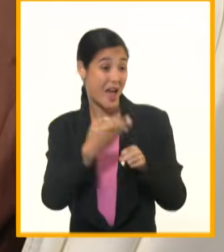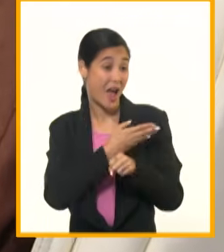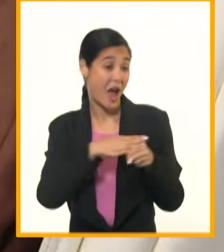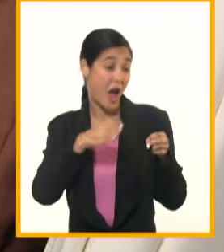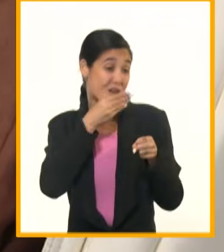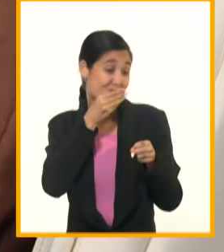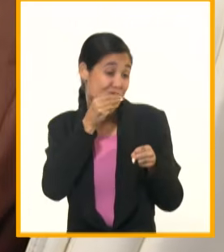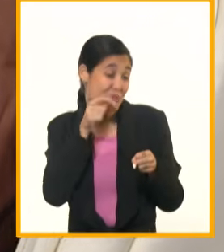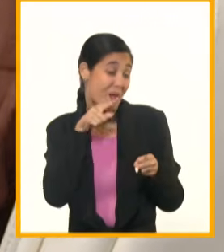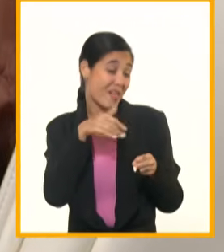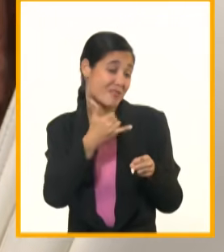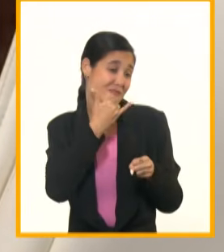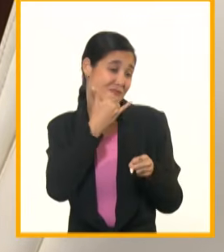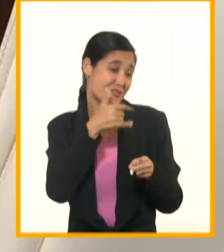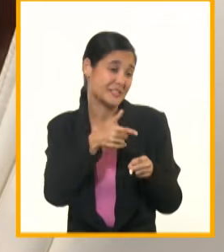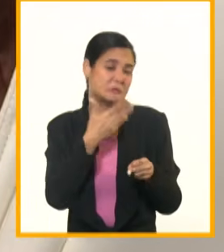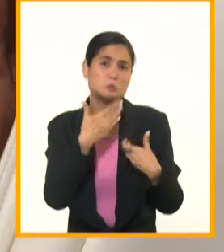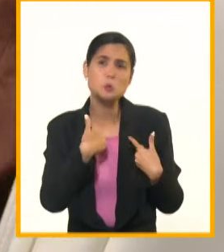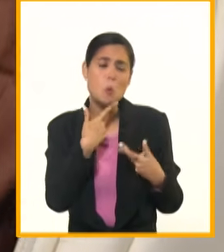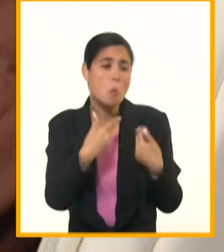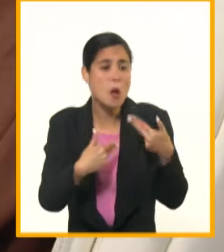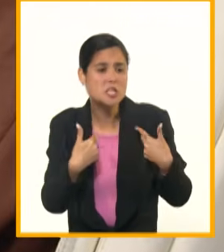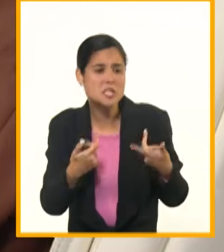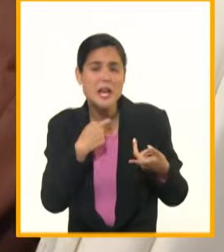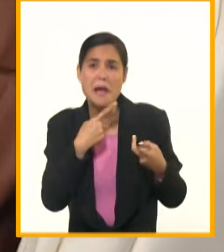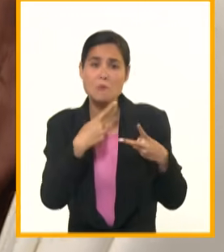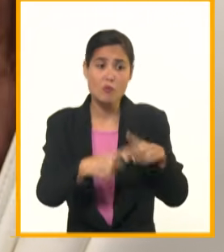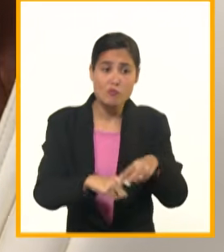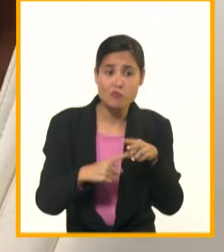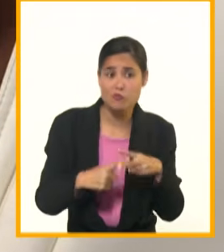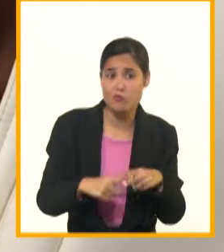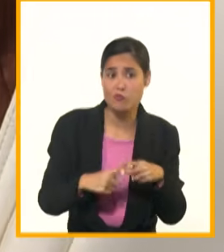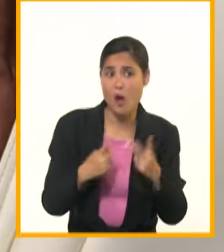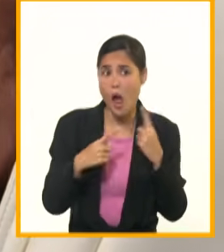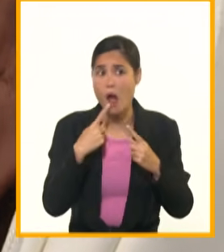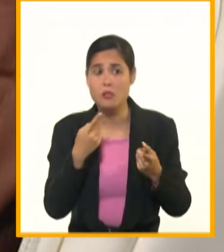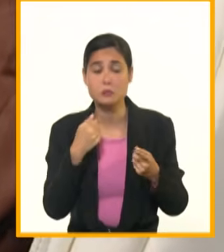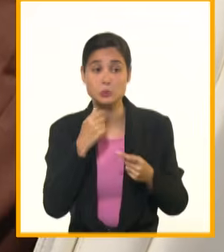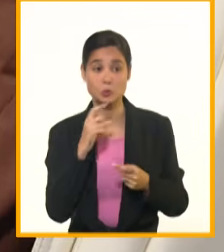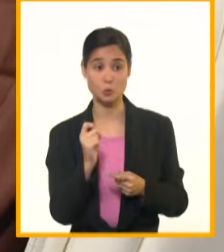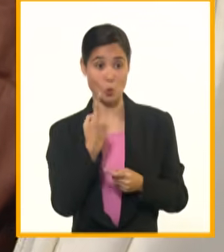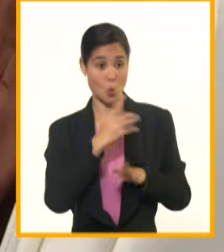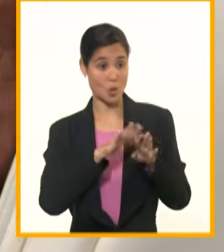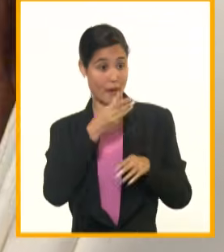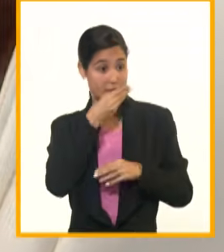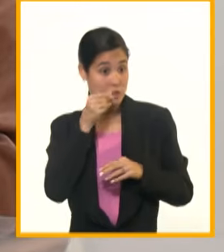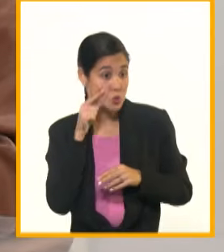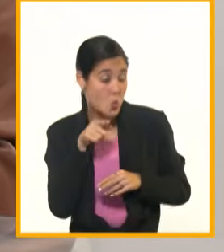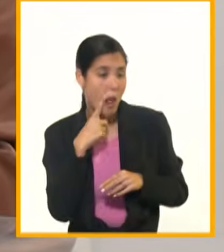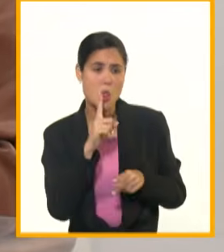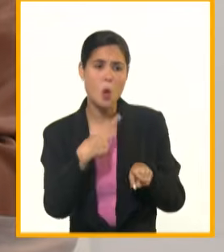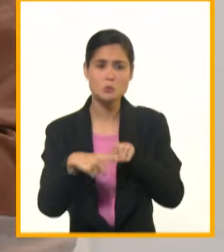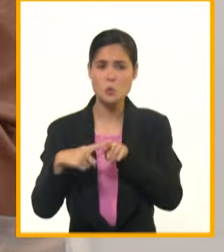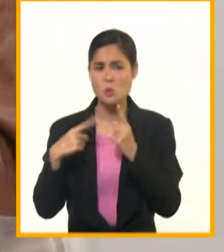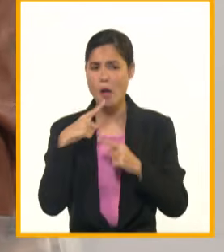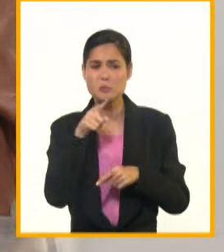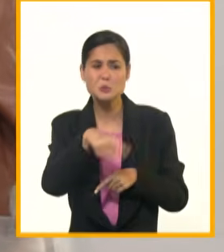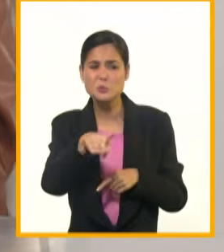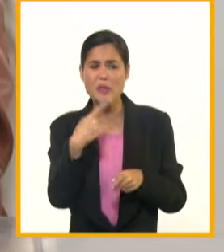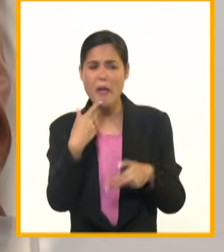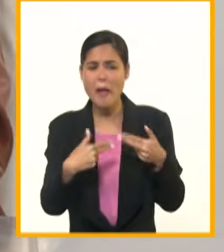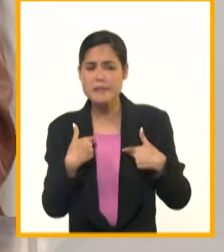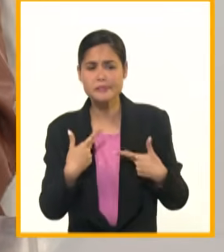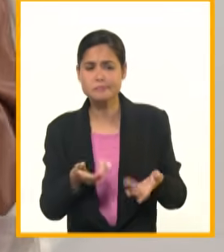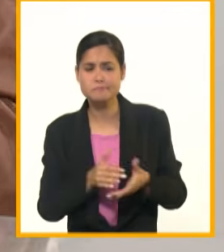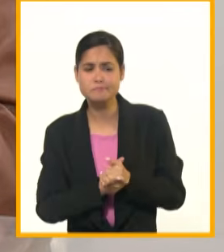trabajando para rescatar, sobre todo, ya no solo la producción de azúcar, sino la producción de derivados también en el territorio? Nosotros tenemos